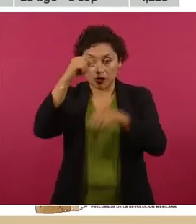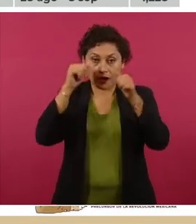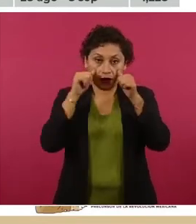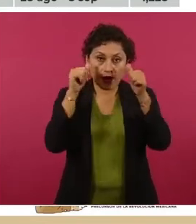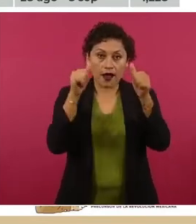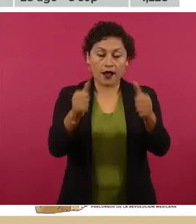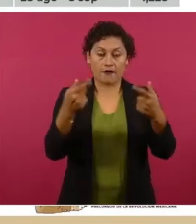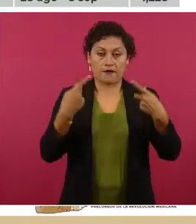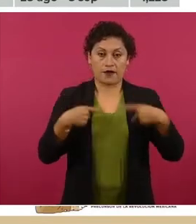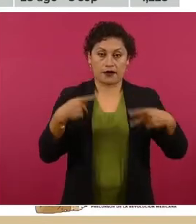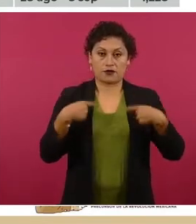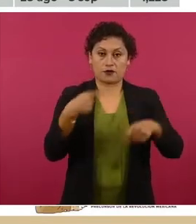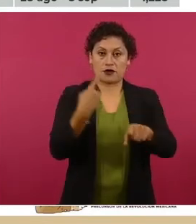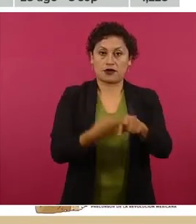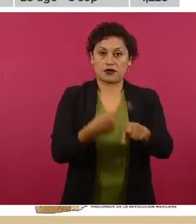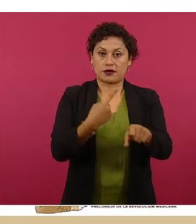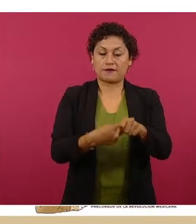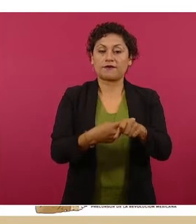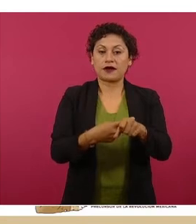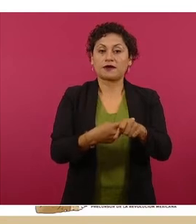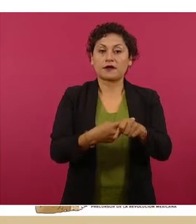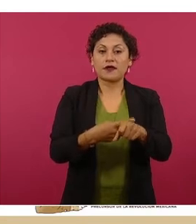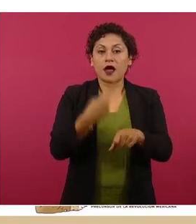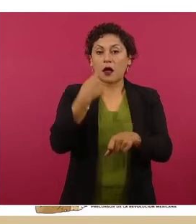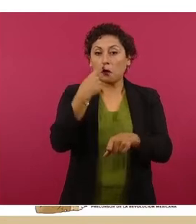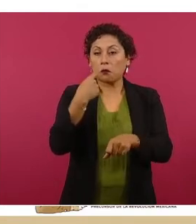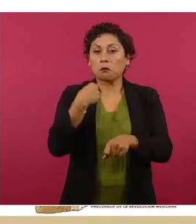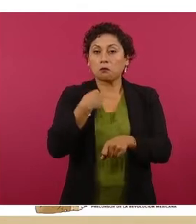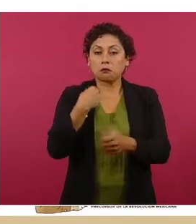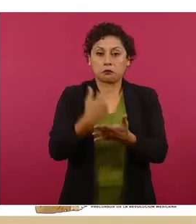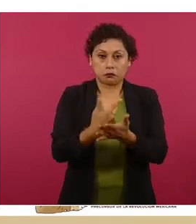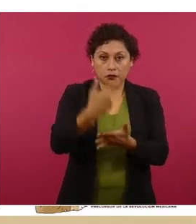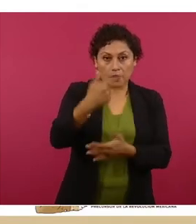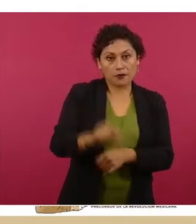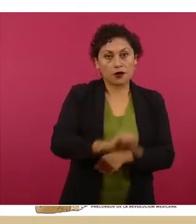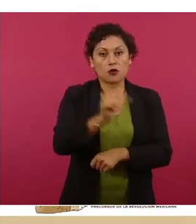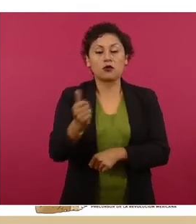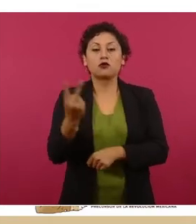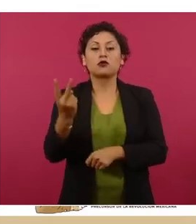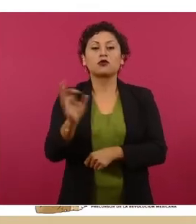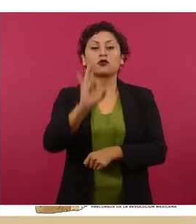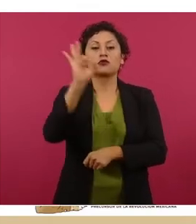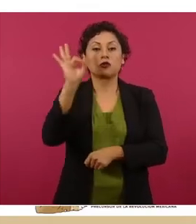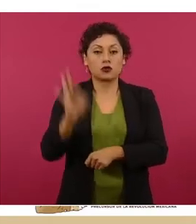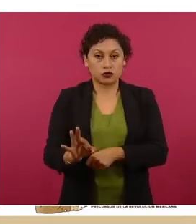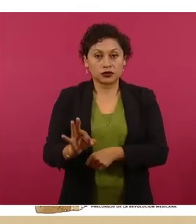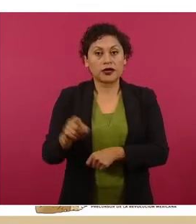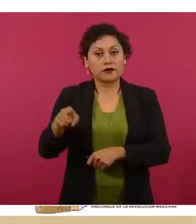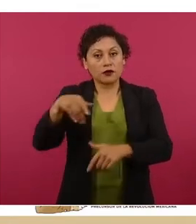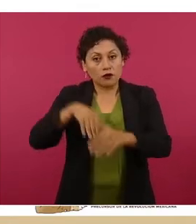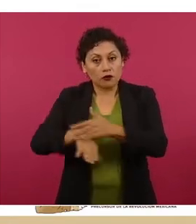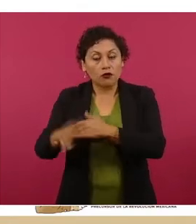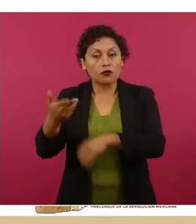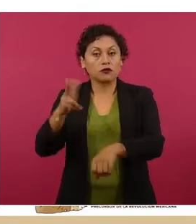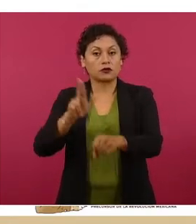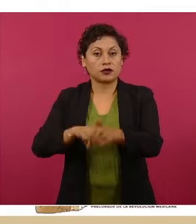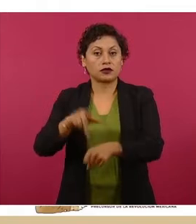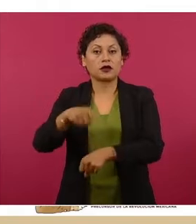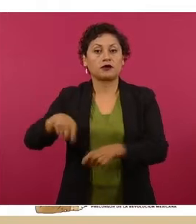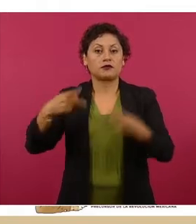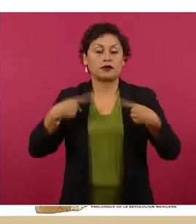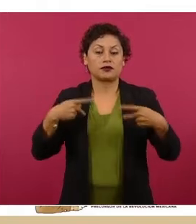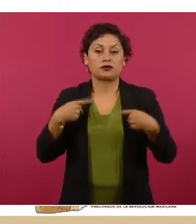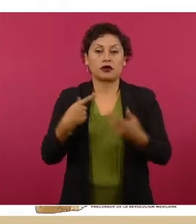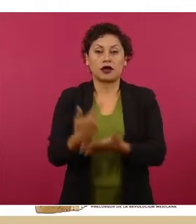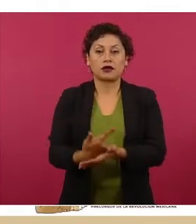atención de enfermedad respiratoria aguda grave y 2% de las camas destinadas a personas críticamente